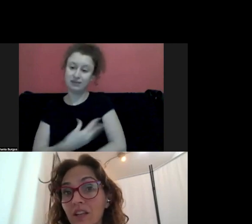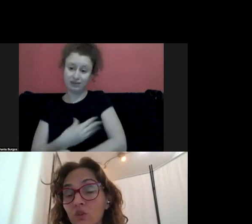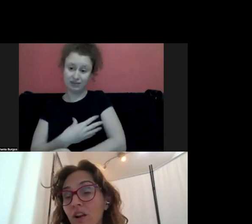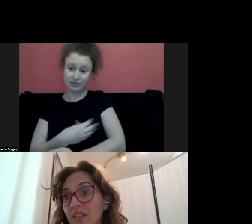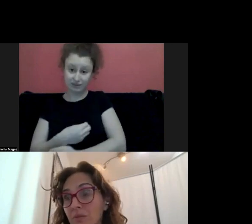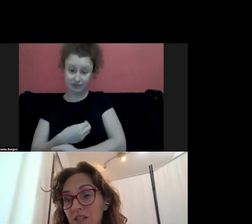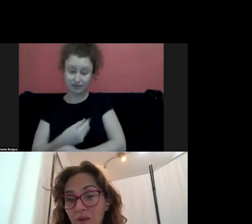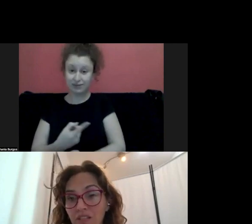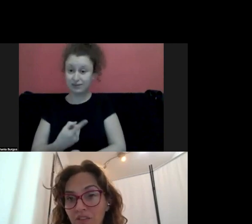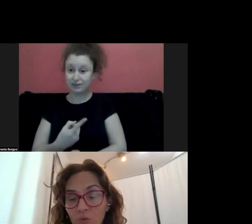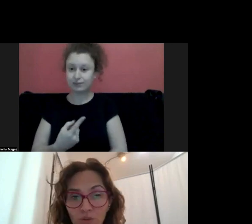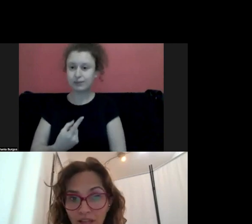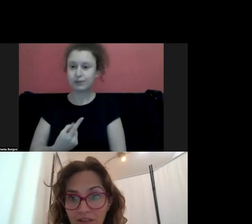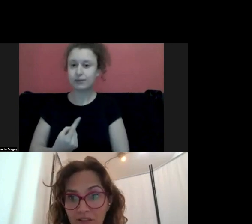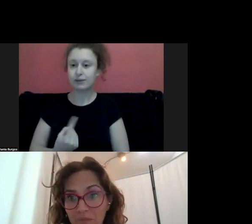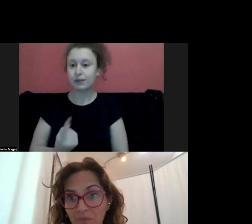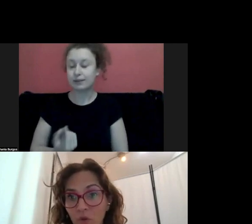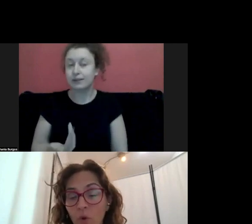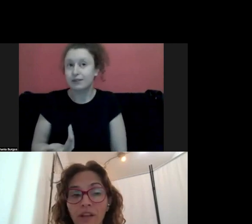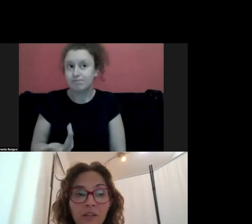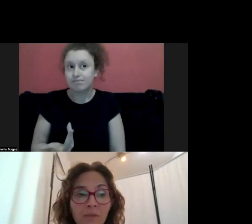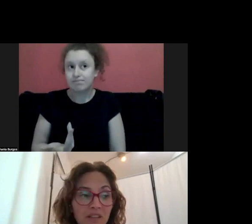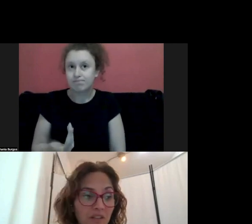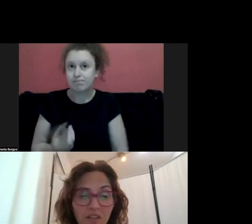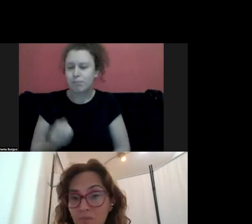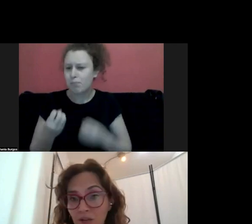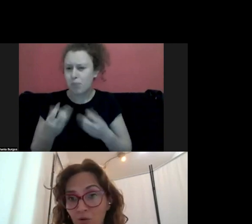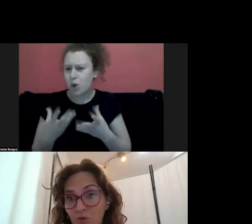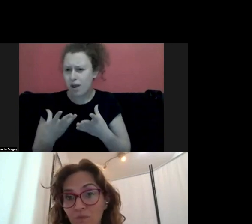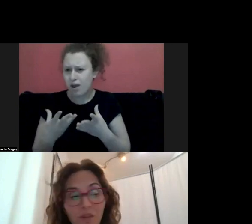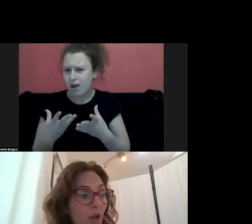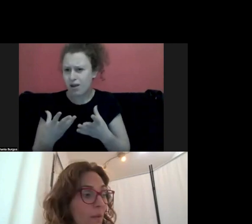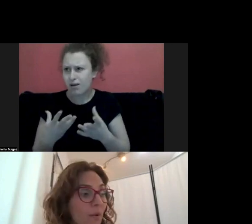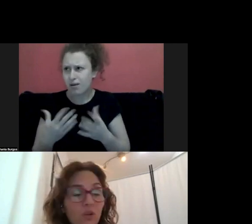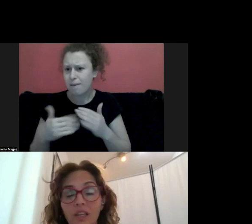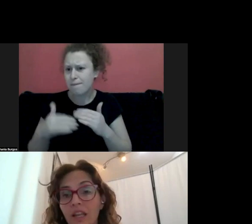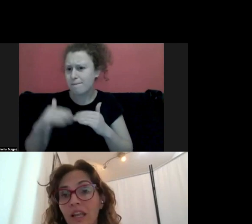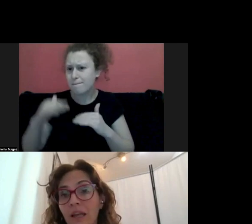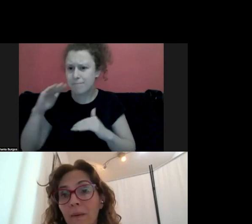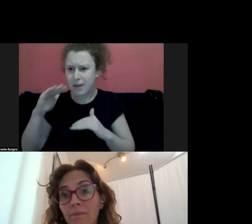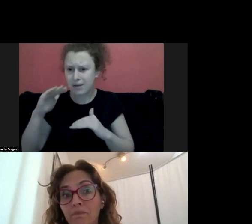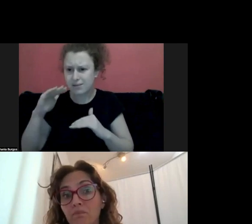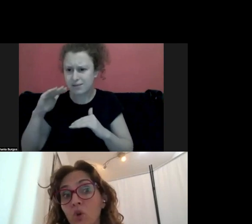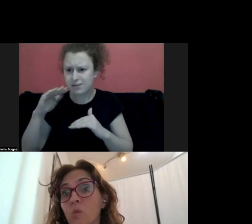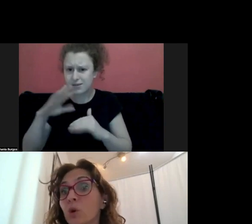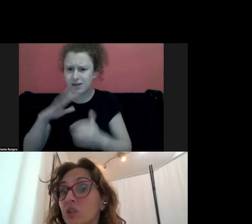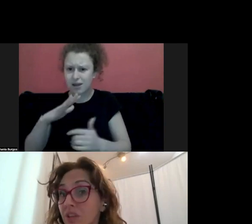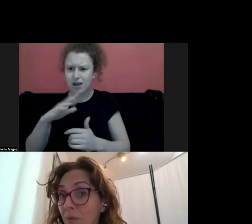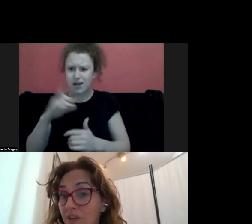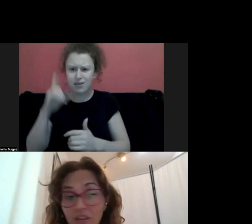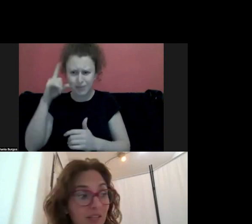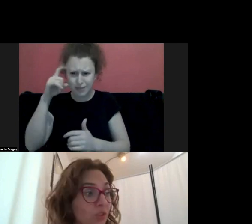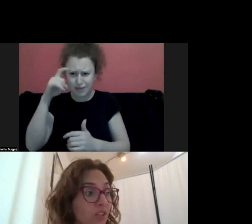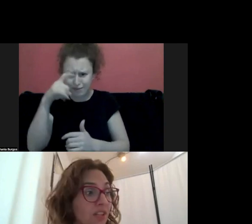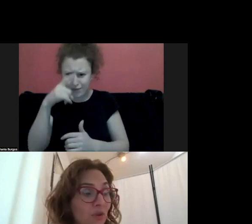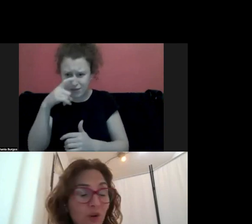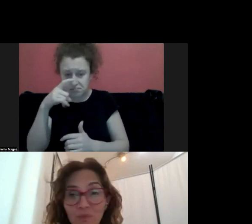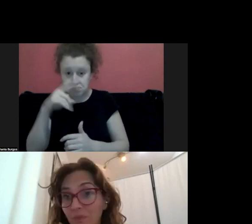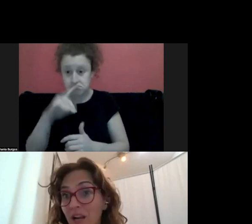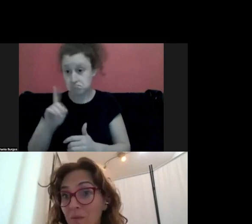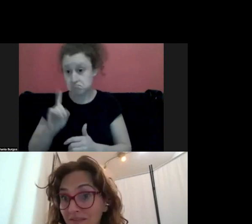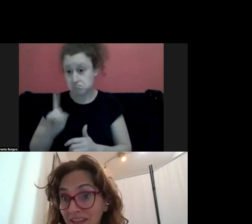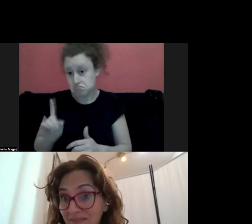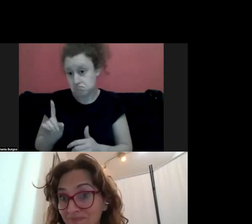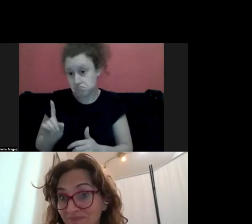indican es que son las mismas dificultades. No hay ni más ni menos. Porque como no se sabe si es autista o